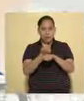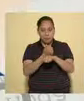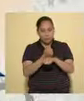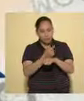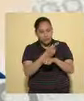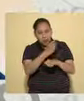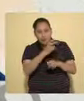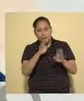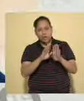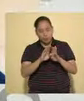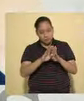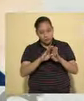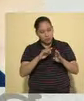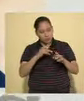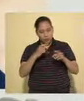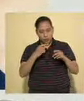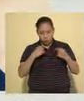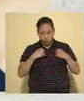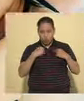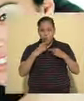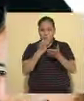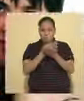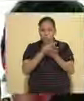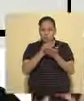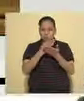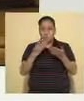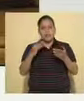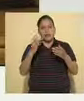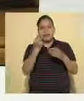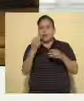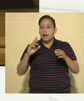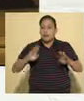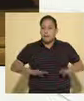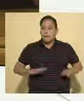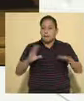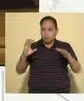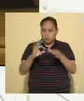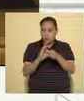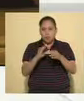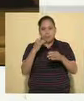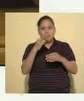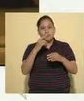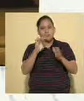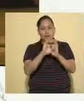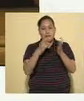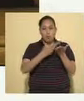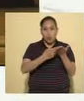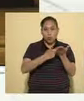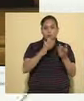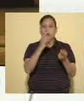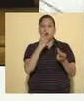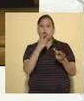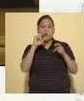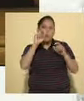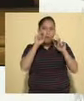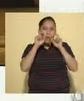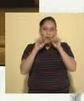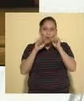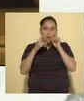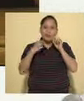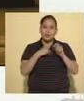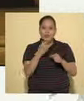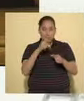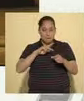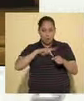es repetir como tu mismo contraste. ¿Esto qué quiere decir? Que cuando yo soy rosita, rojo, etcétera, tengo que basar todos